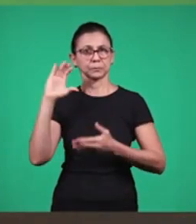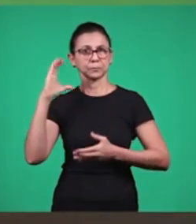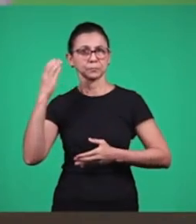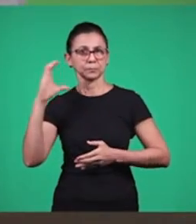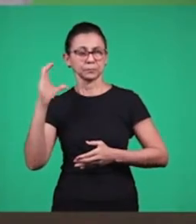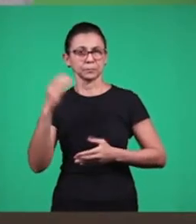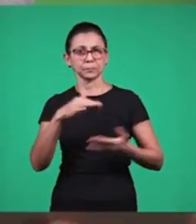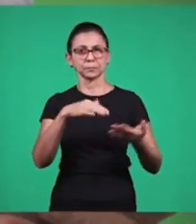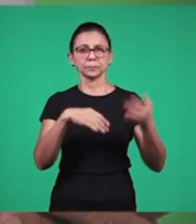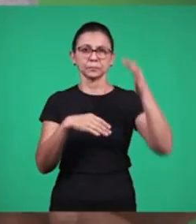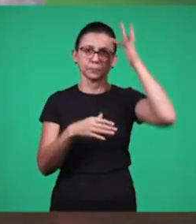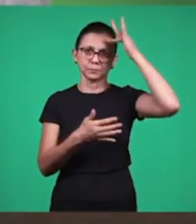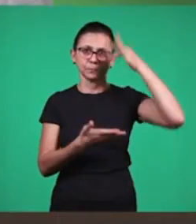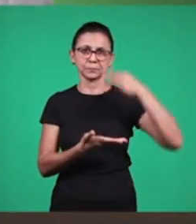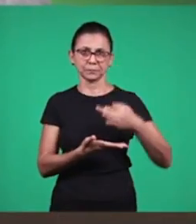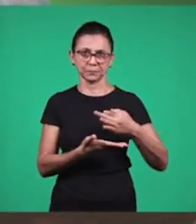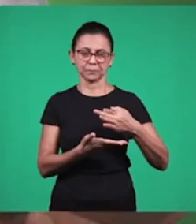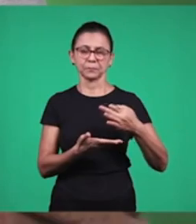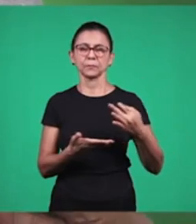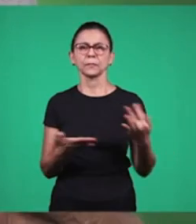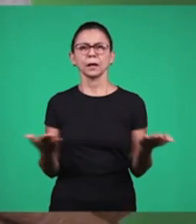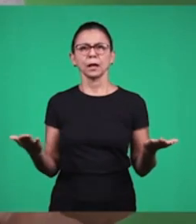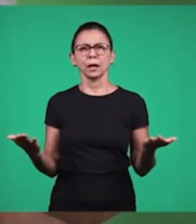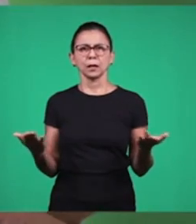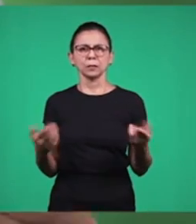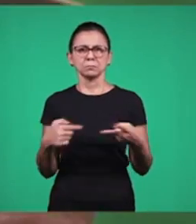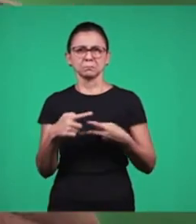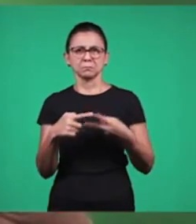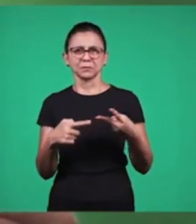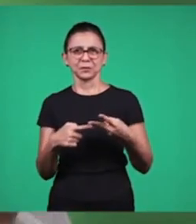Confesamos que este tema nos